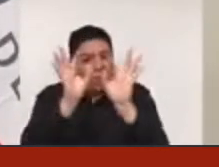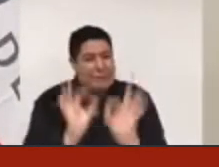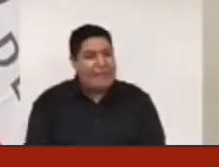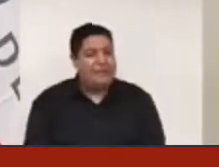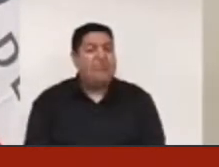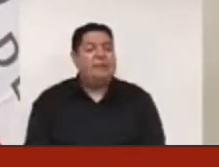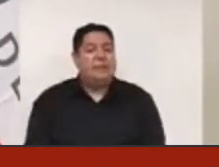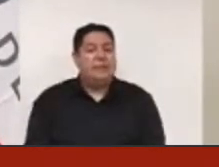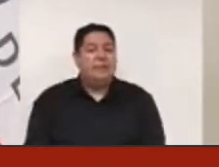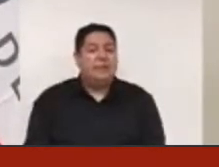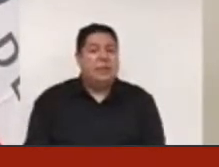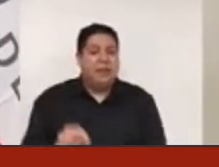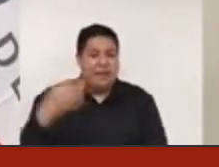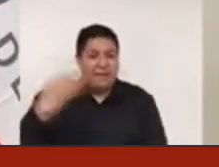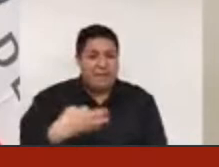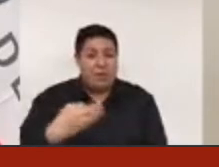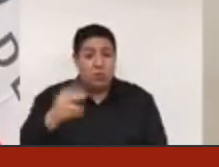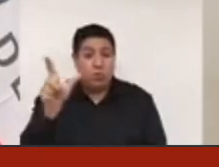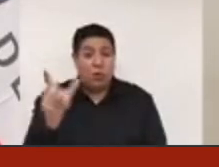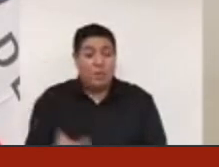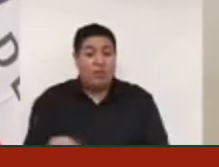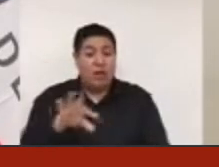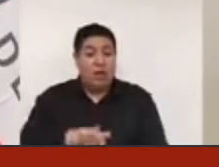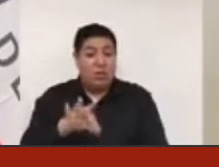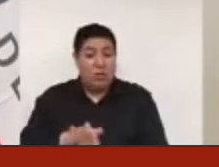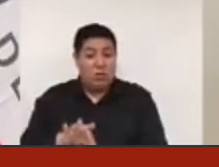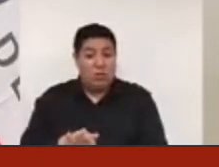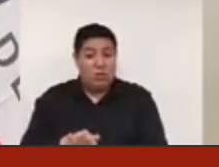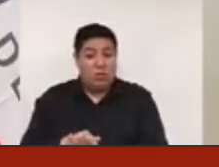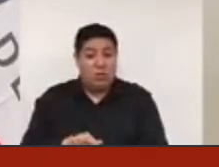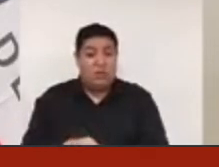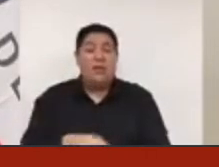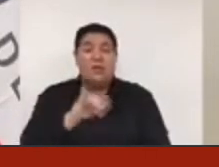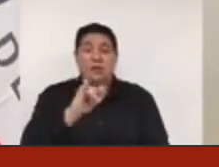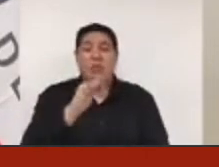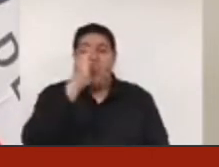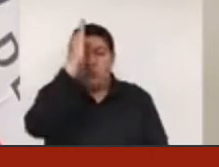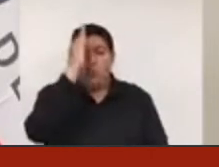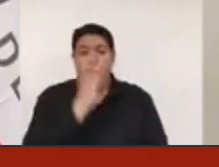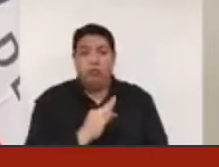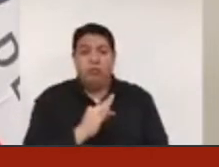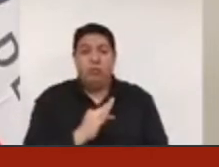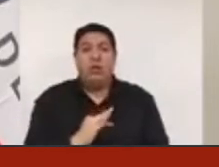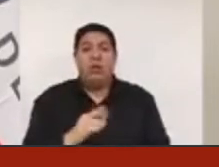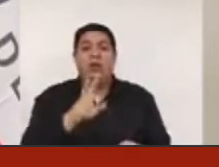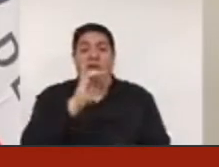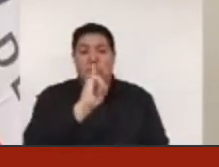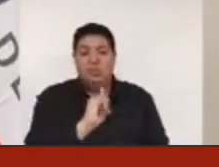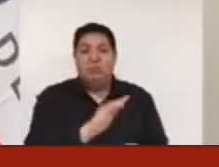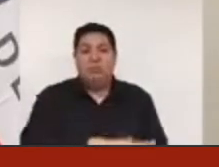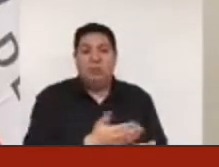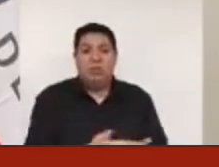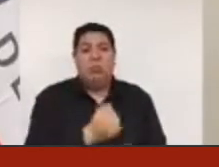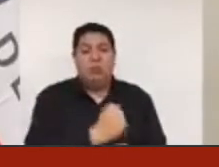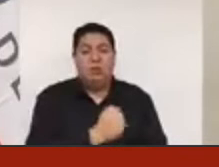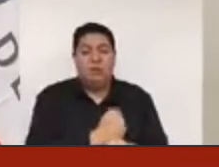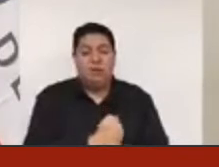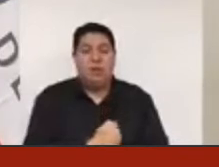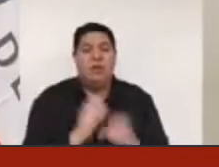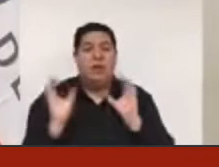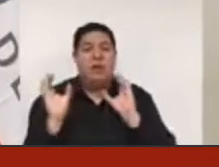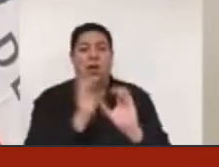efectivamente se trata de un médico de ese dios hospital es un funcionario del área de la salud del hospital de